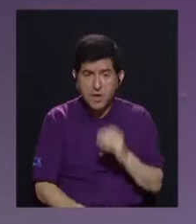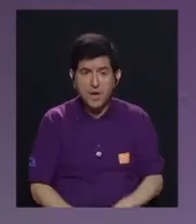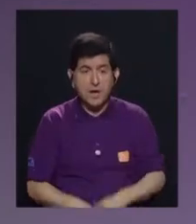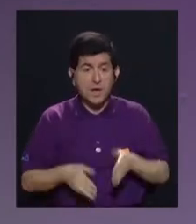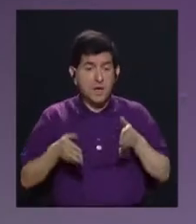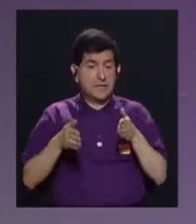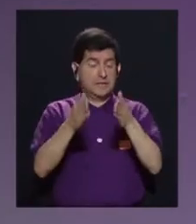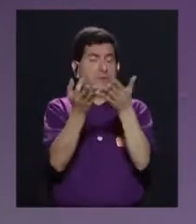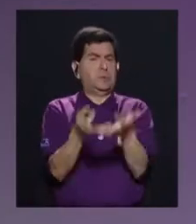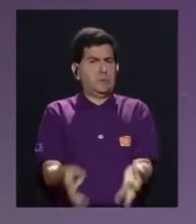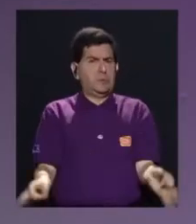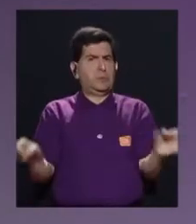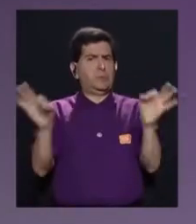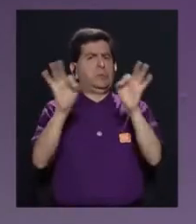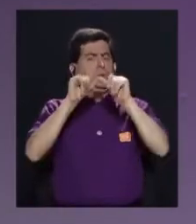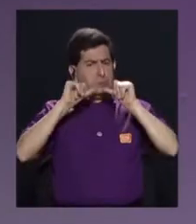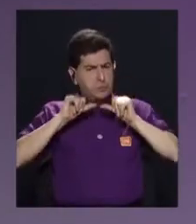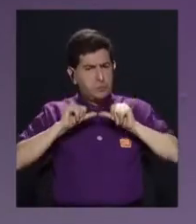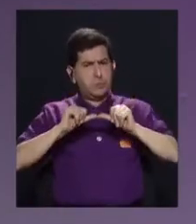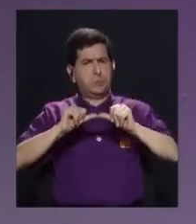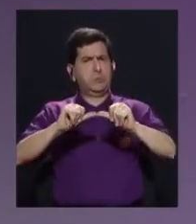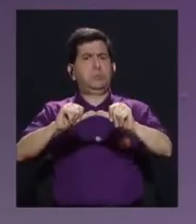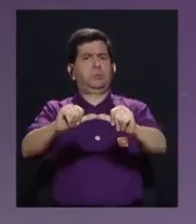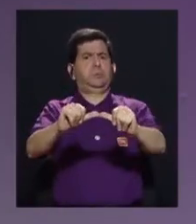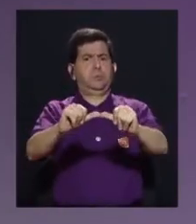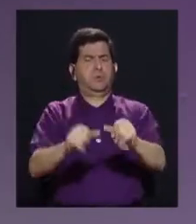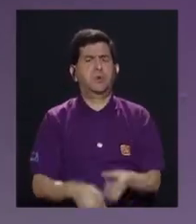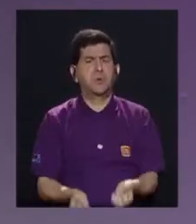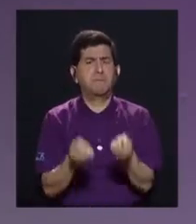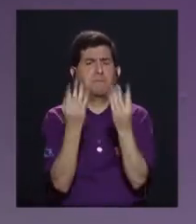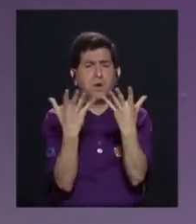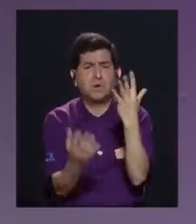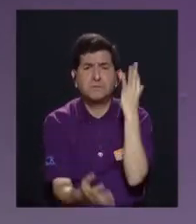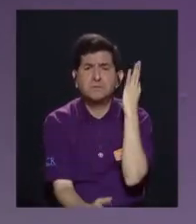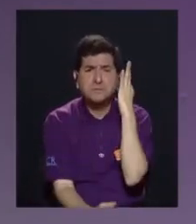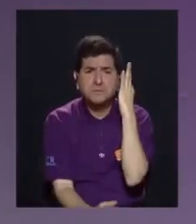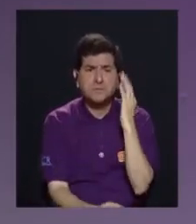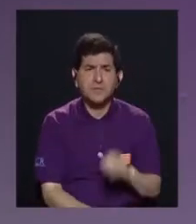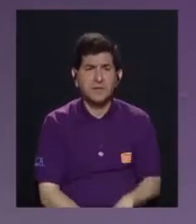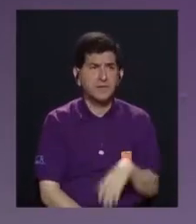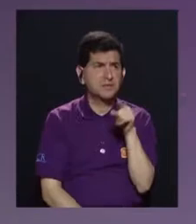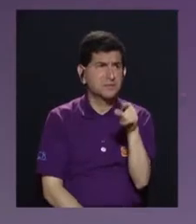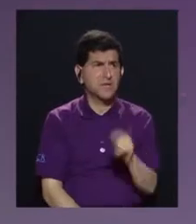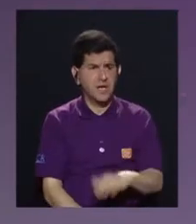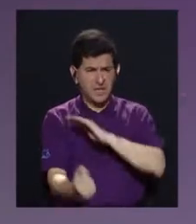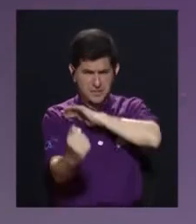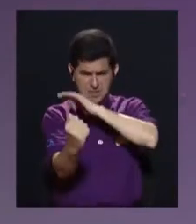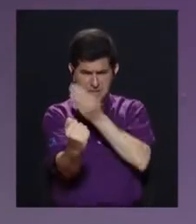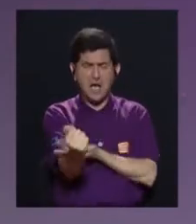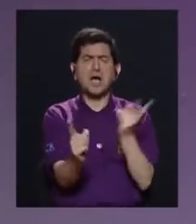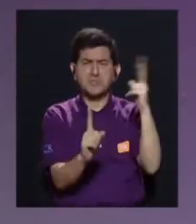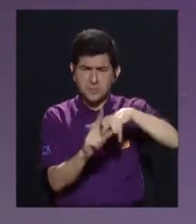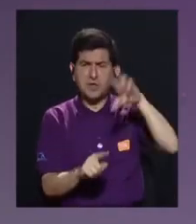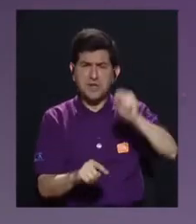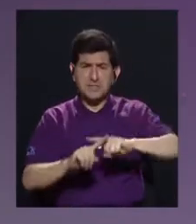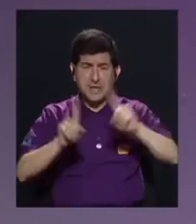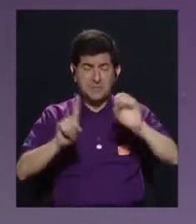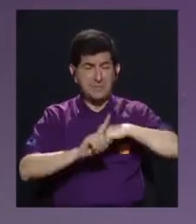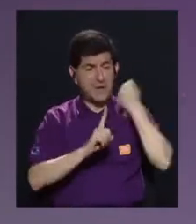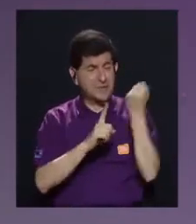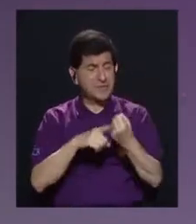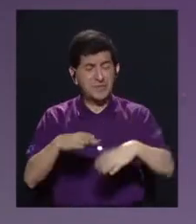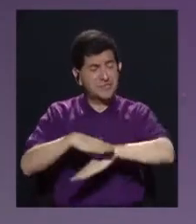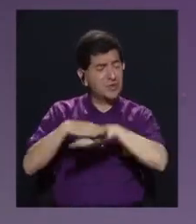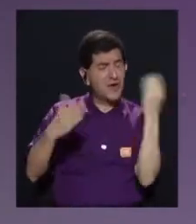camino muy importante que recorrer porque hay muchísimas mujeres que están muy empoderadas pero están en condiciones de exclusión